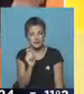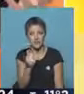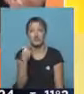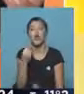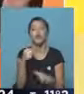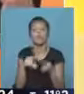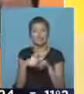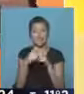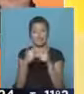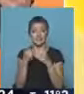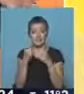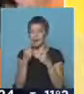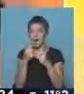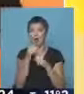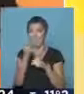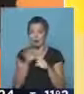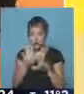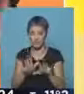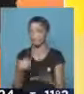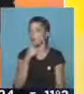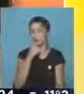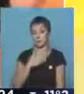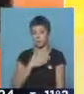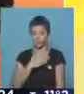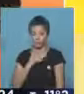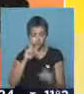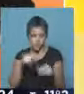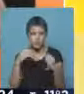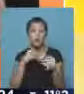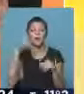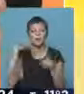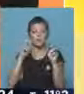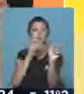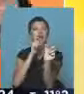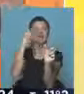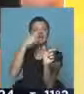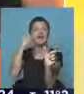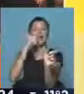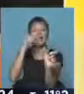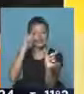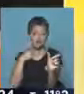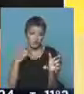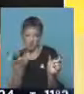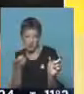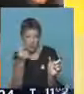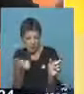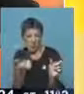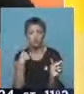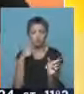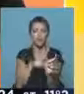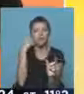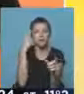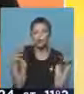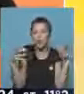lanzar un ataque de estas características? Digo, uno piensa en hacker y yo me imagino, que no sé nada salvo usar el celular y el procesador de texto, unos jóvenes en Finlandia,